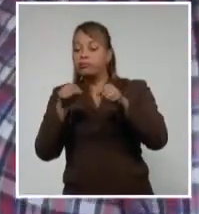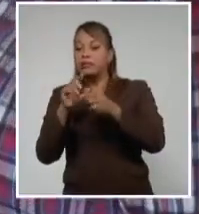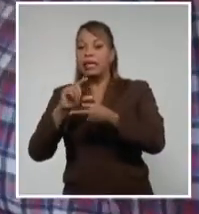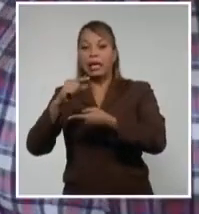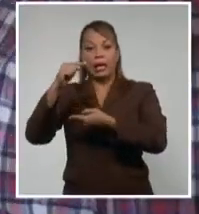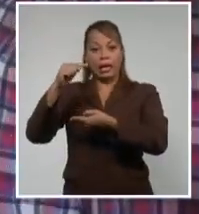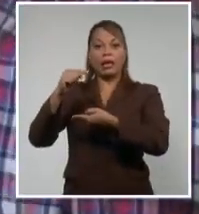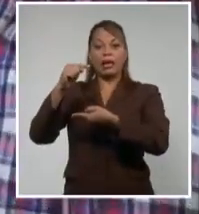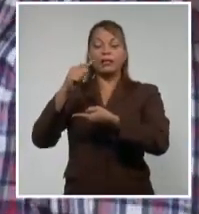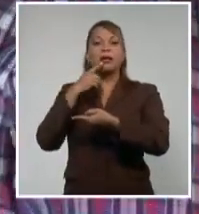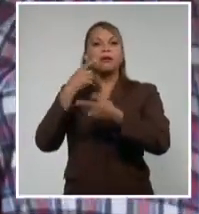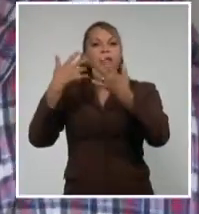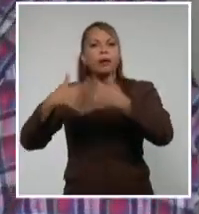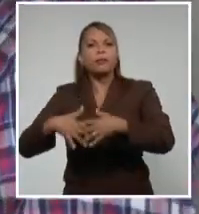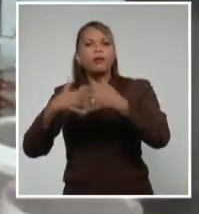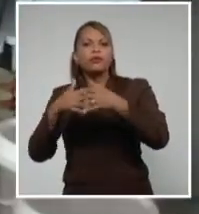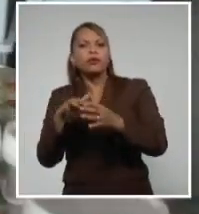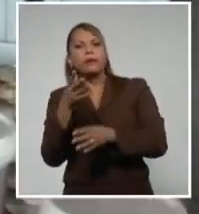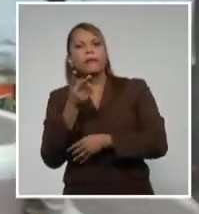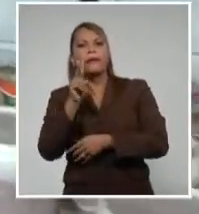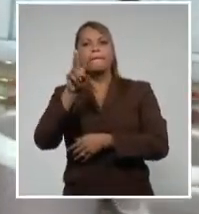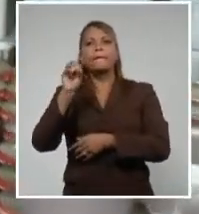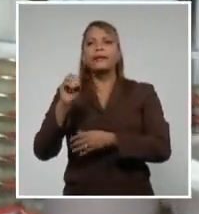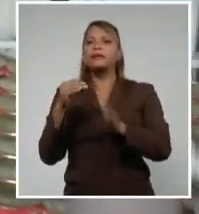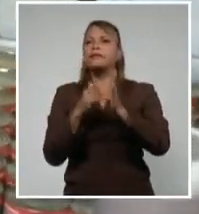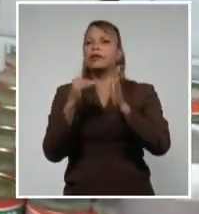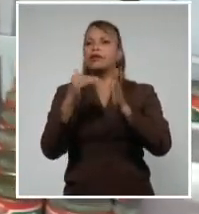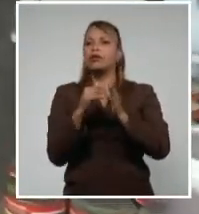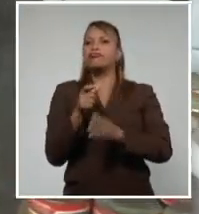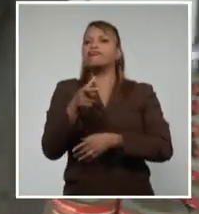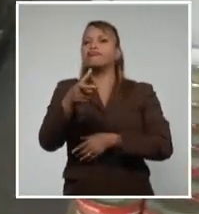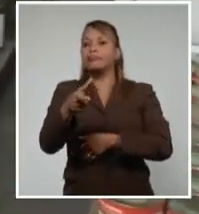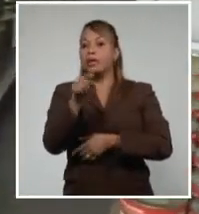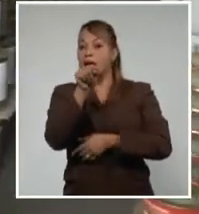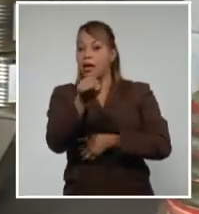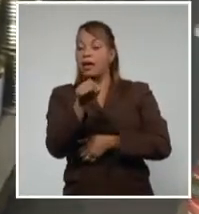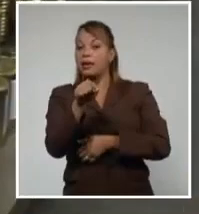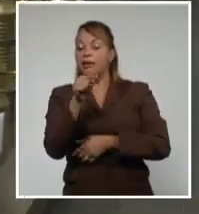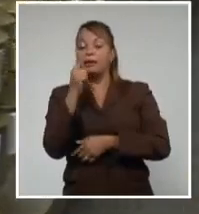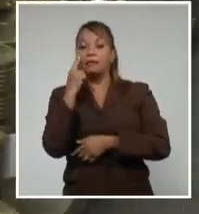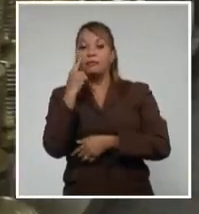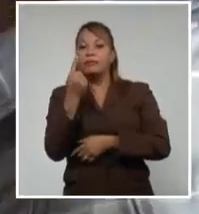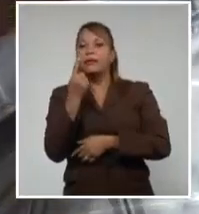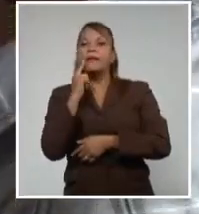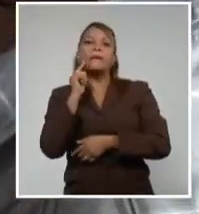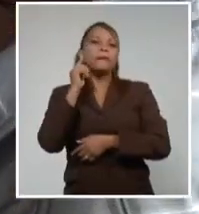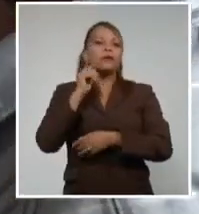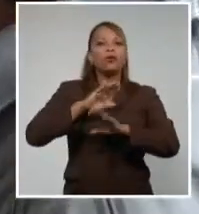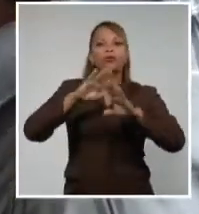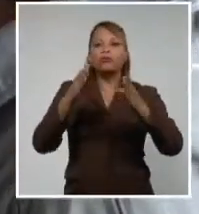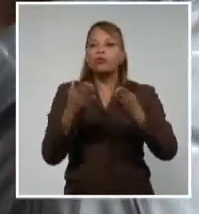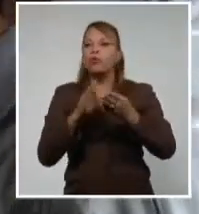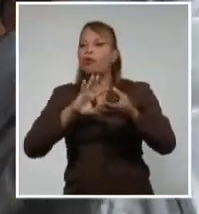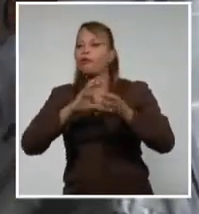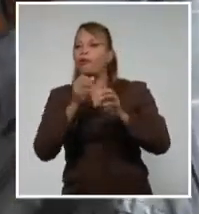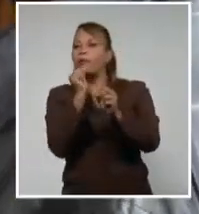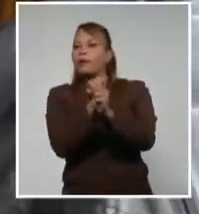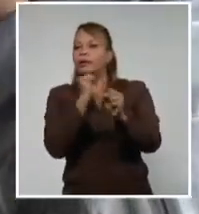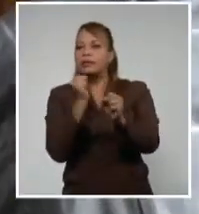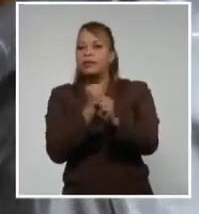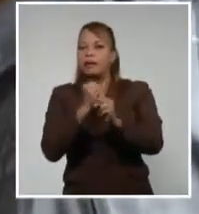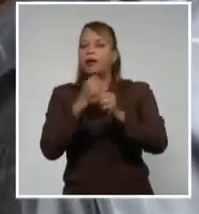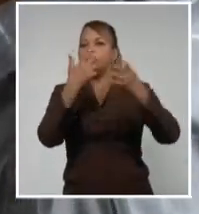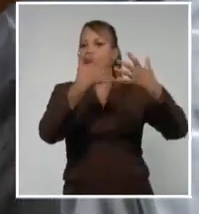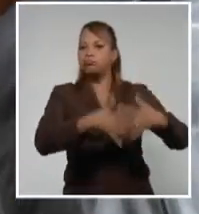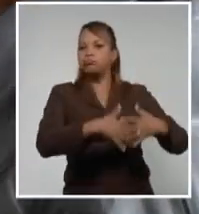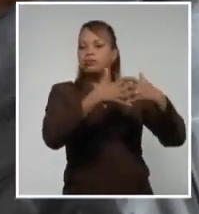una producción estimada en más de 20 millones de pesos. Allí, Chapman Guau conoció las particularidades del proceso productivo y reiteró